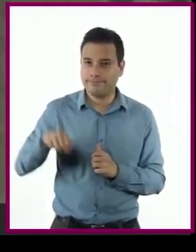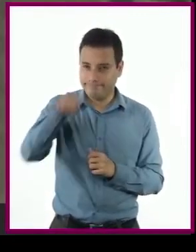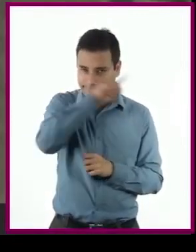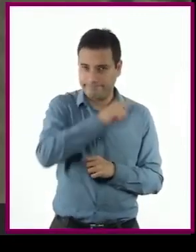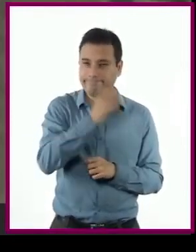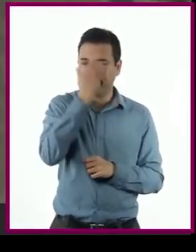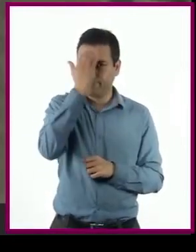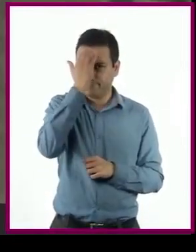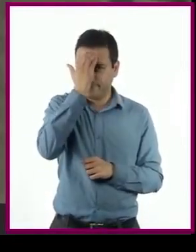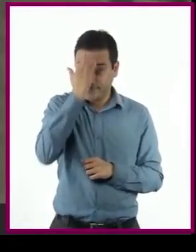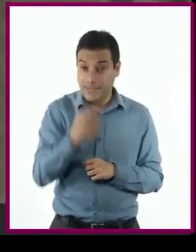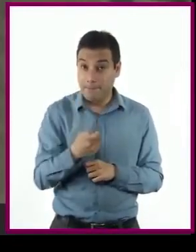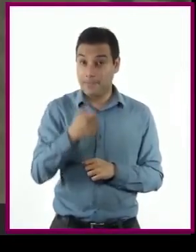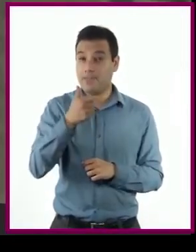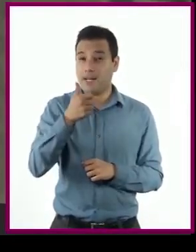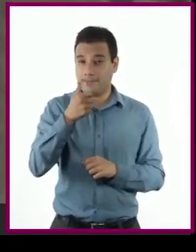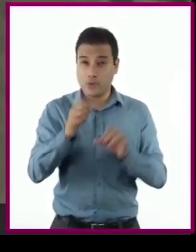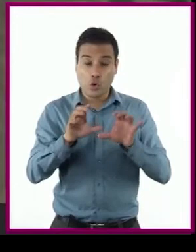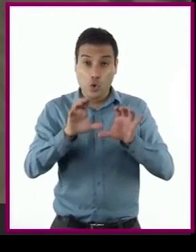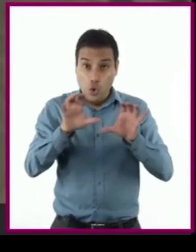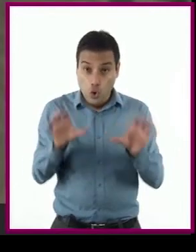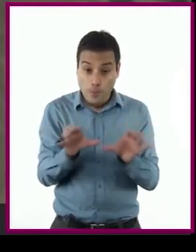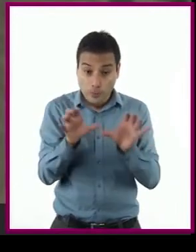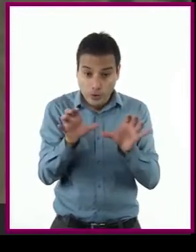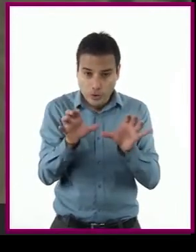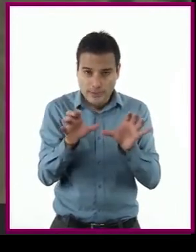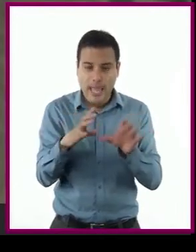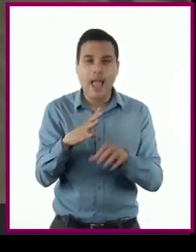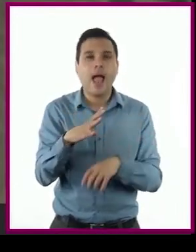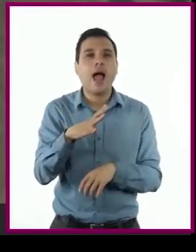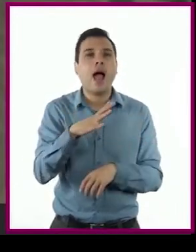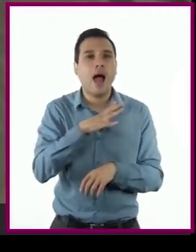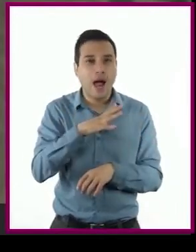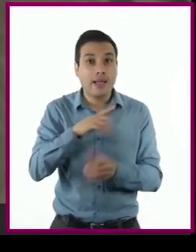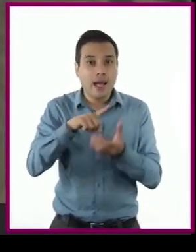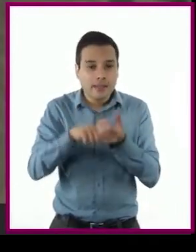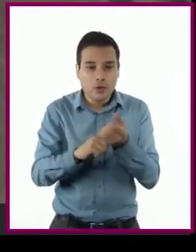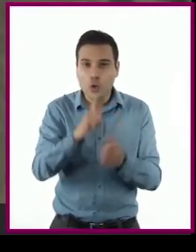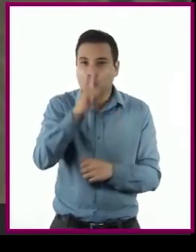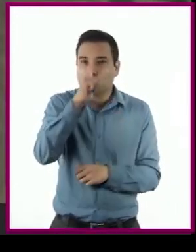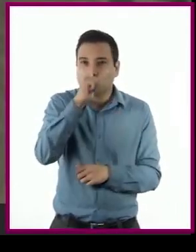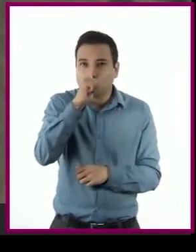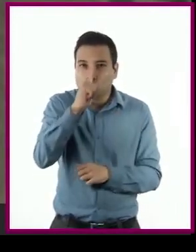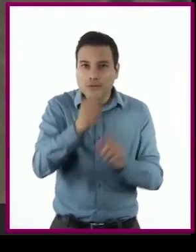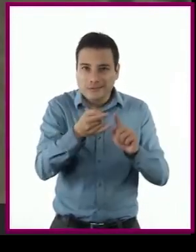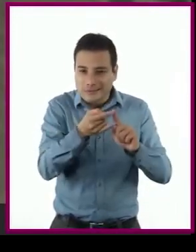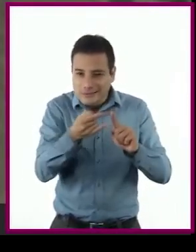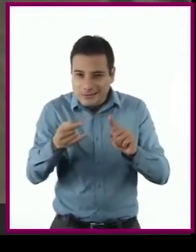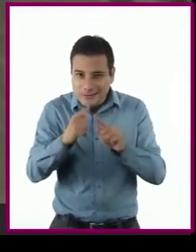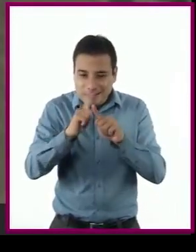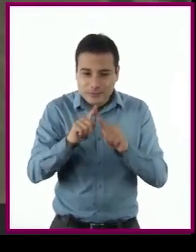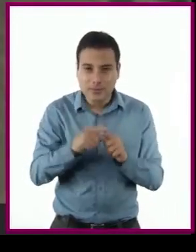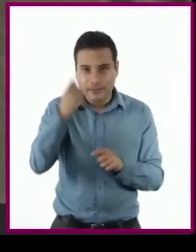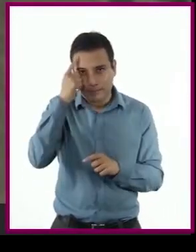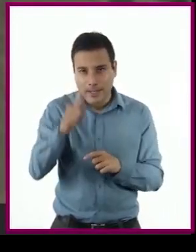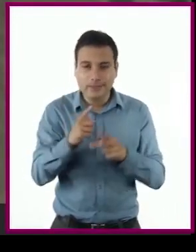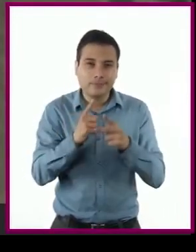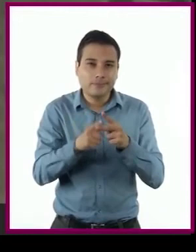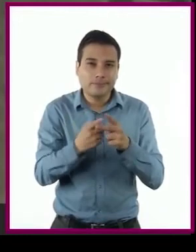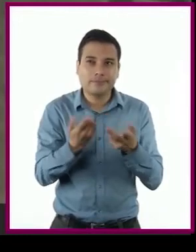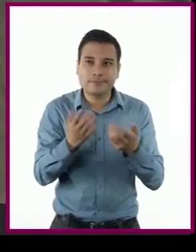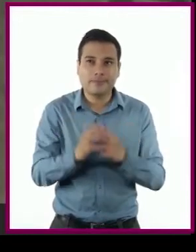primeras computadoras utilizaban circuitos electrónicos para realizar operaciones tales como